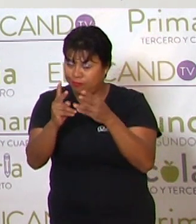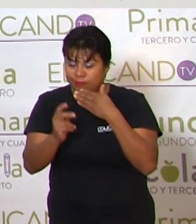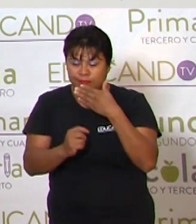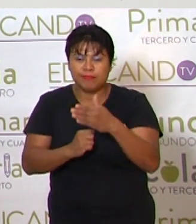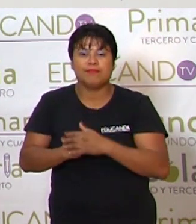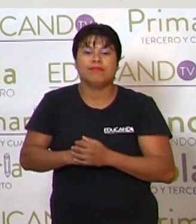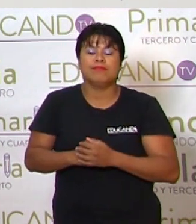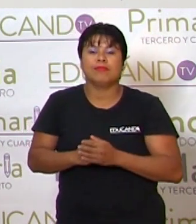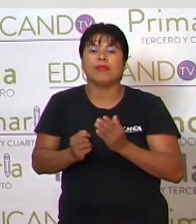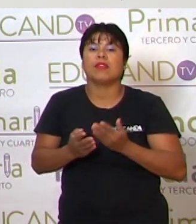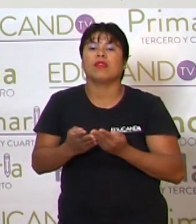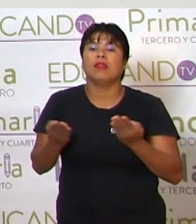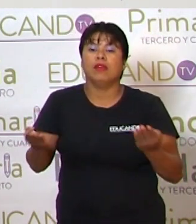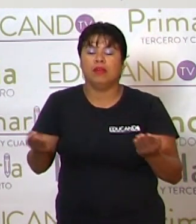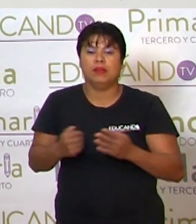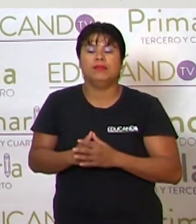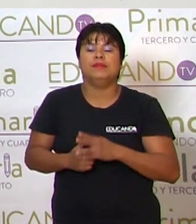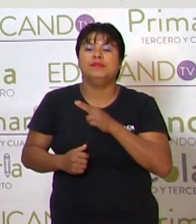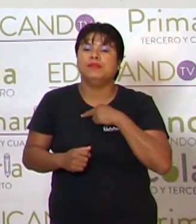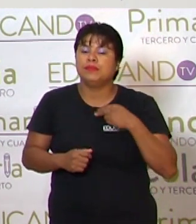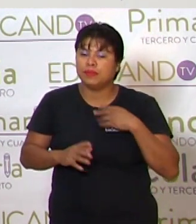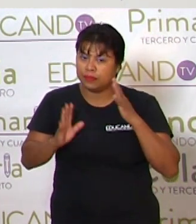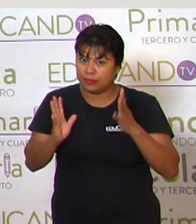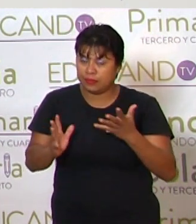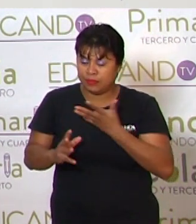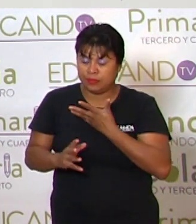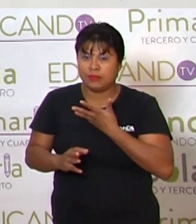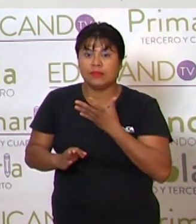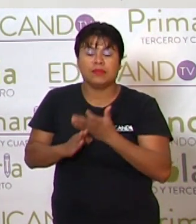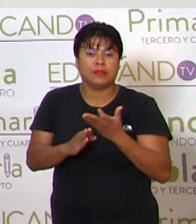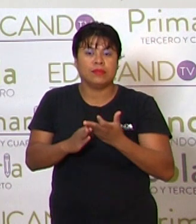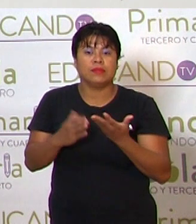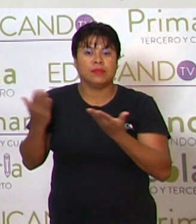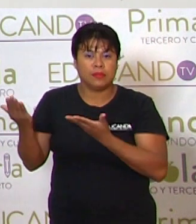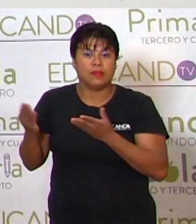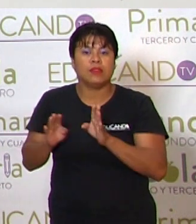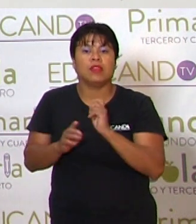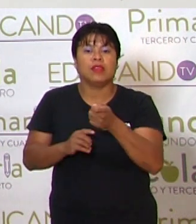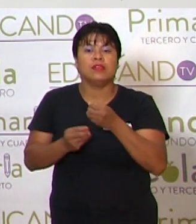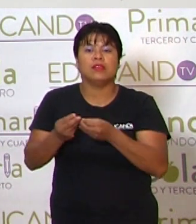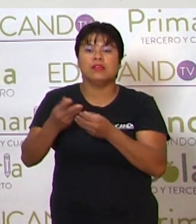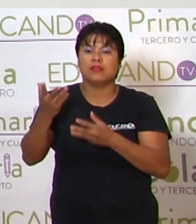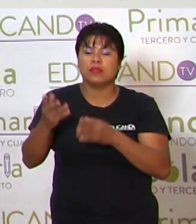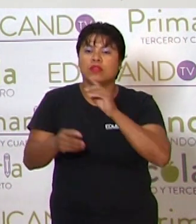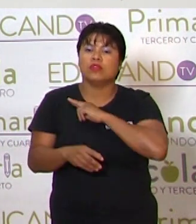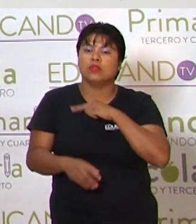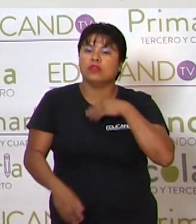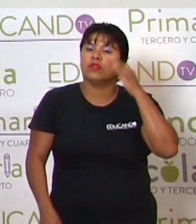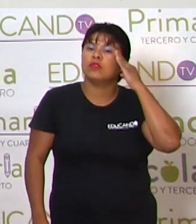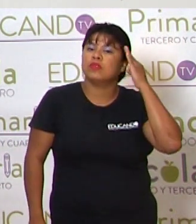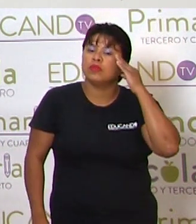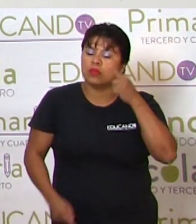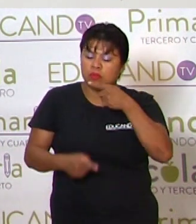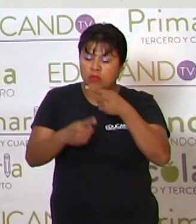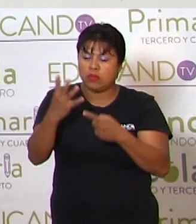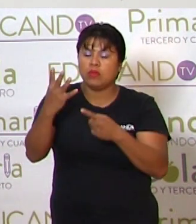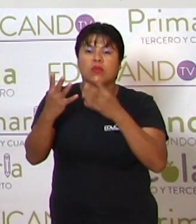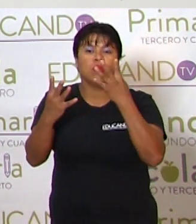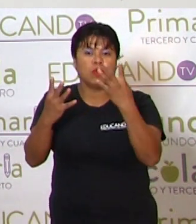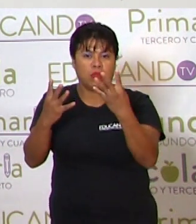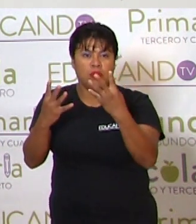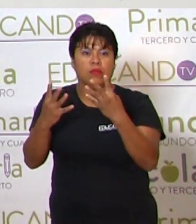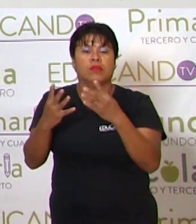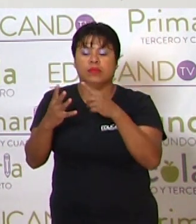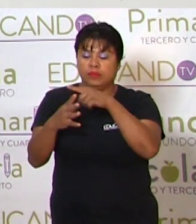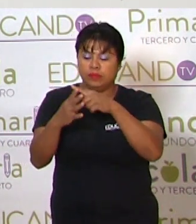bien. Ahora, ya tenemos la parte de la descripción, conocemos los 4 tipos de descripción.